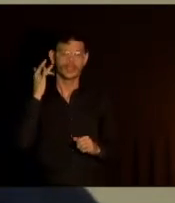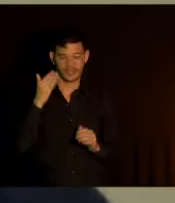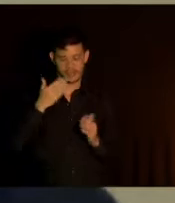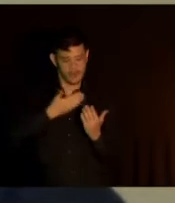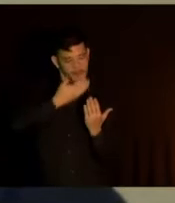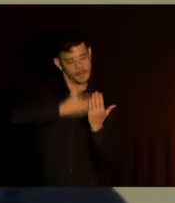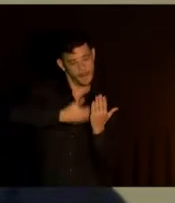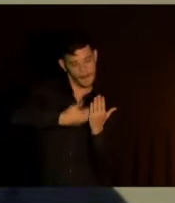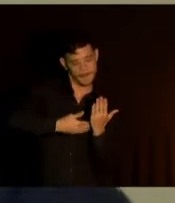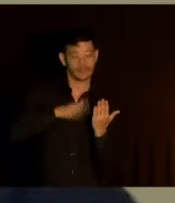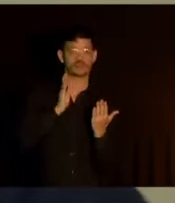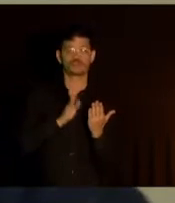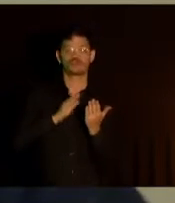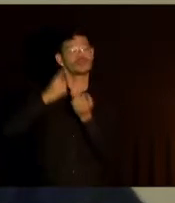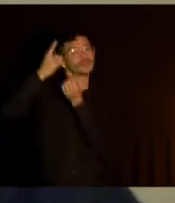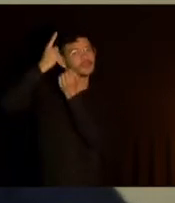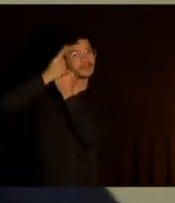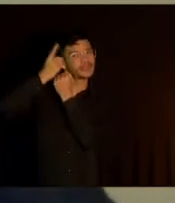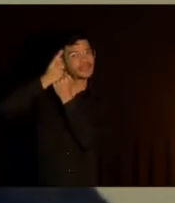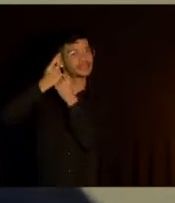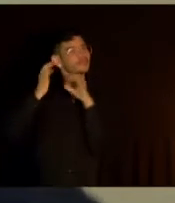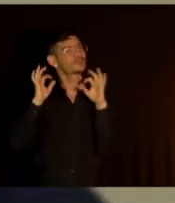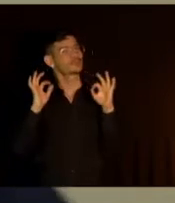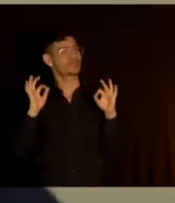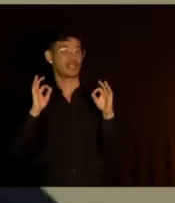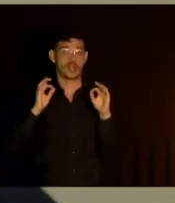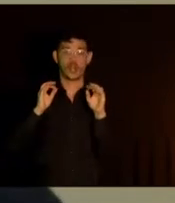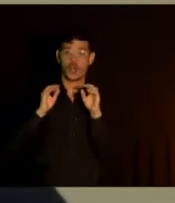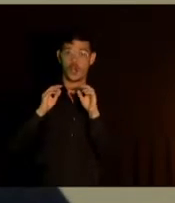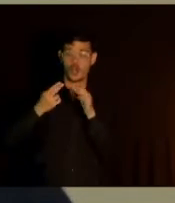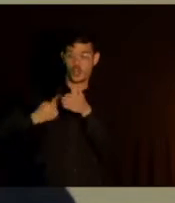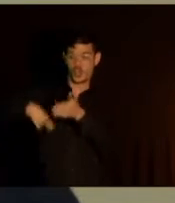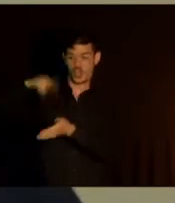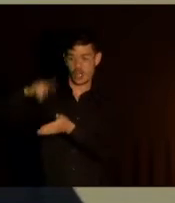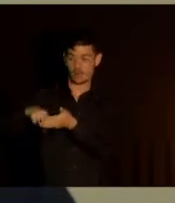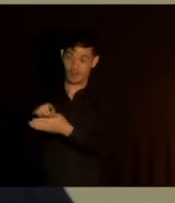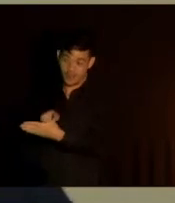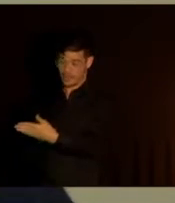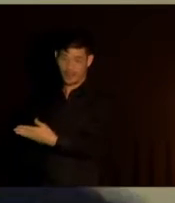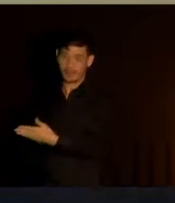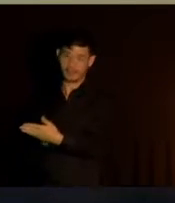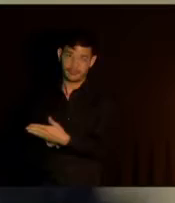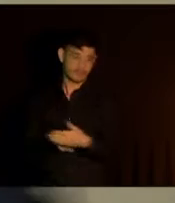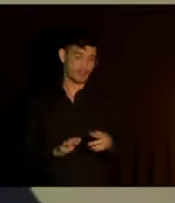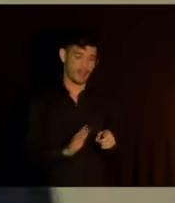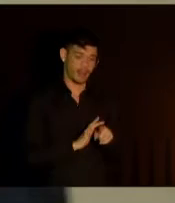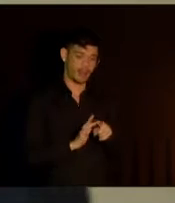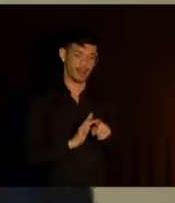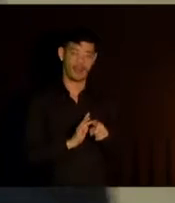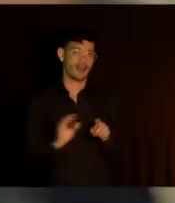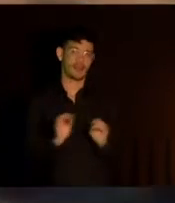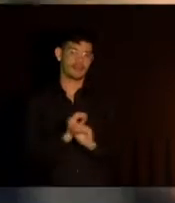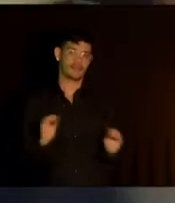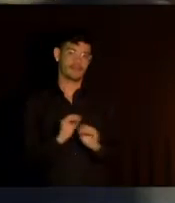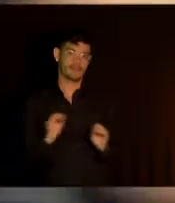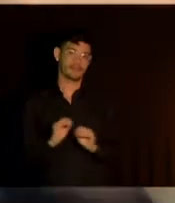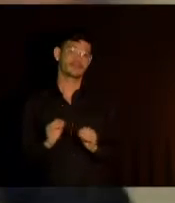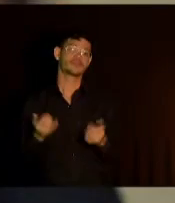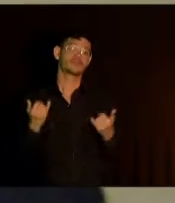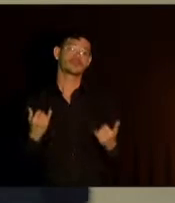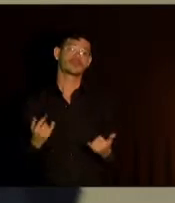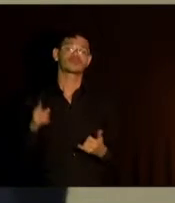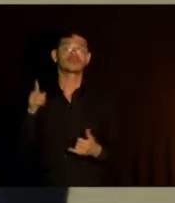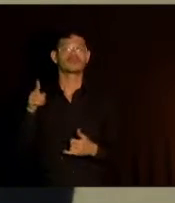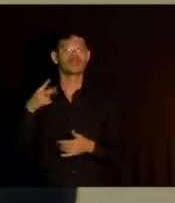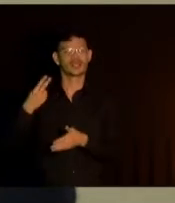principios académicos de la convención, todavía no está en la cultura. Entonces la convención presenta una figura que se